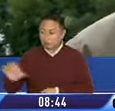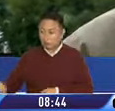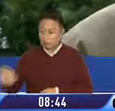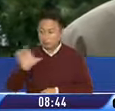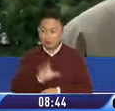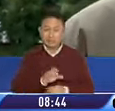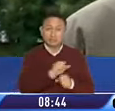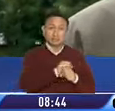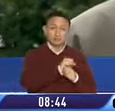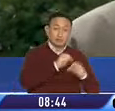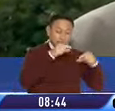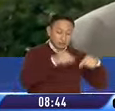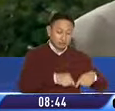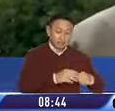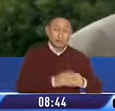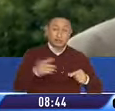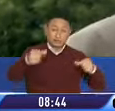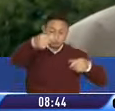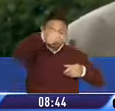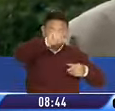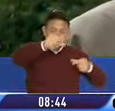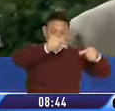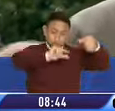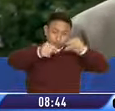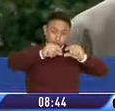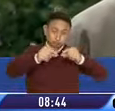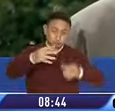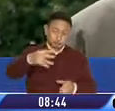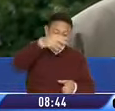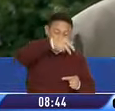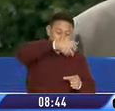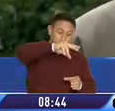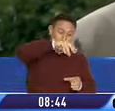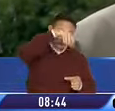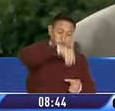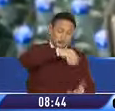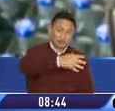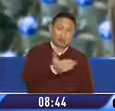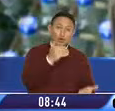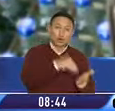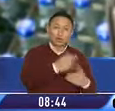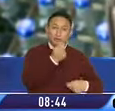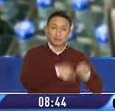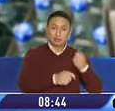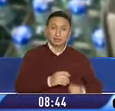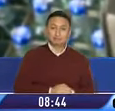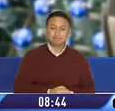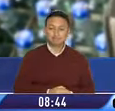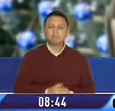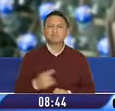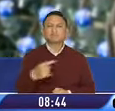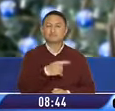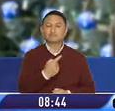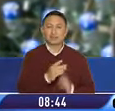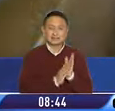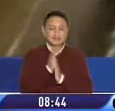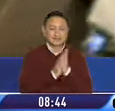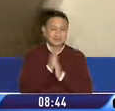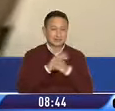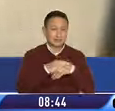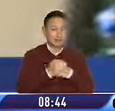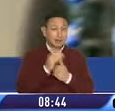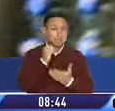realizaban esta mezcla con el licor artesanal para ser envasadas nuevamente. La presunta red vio el signo dólares en una